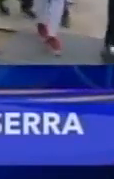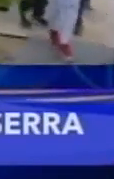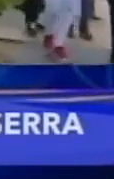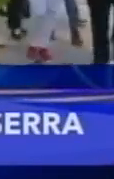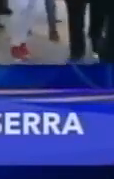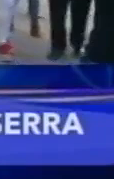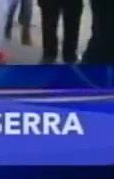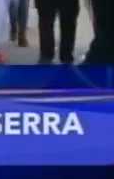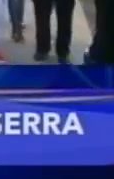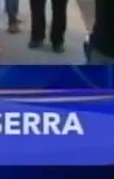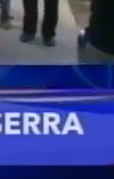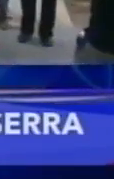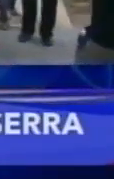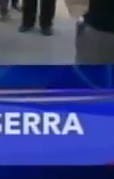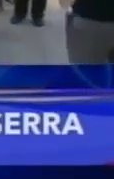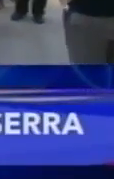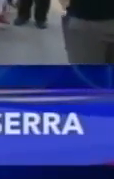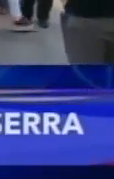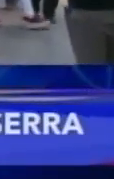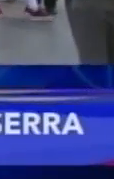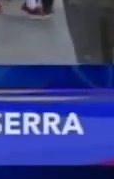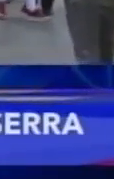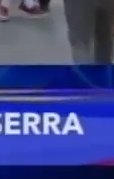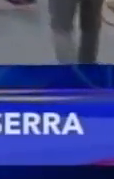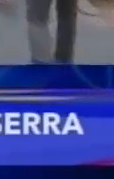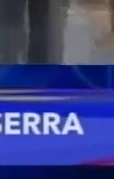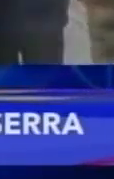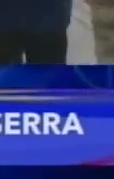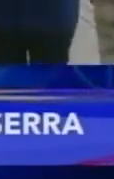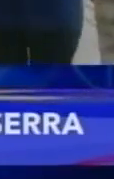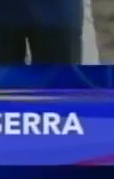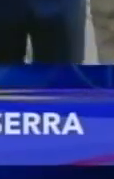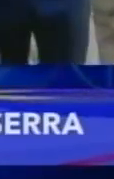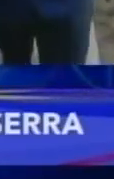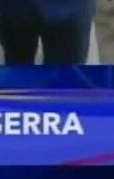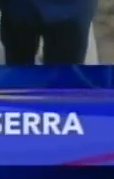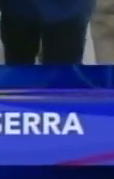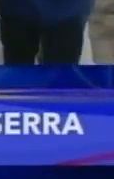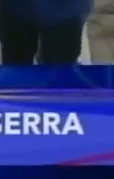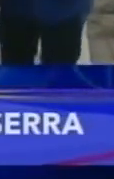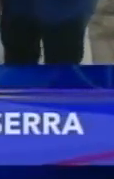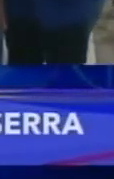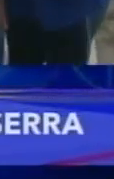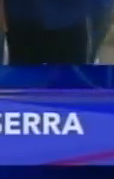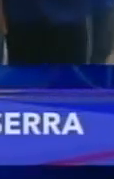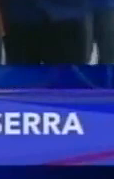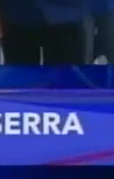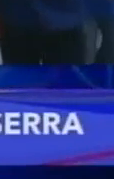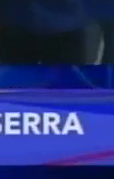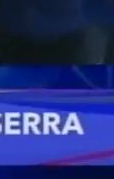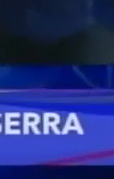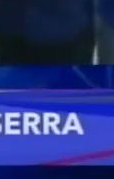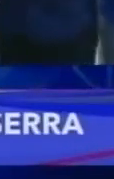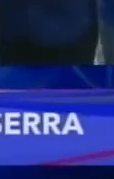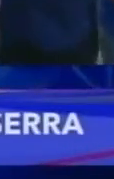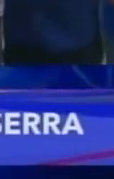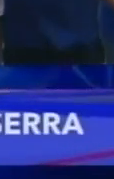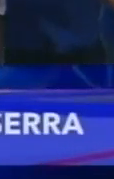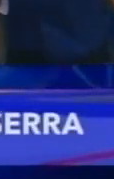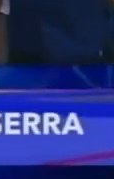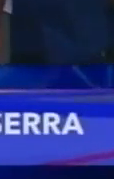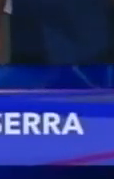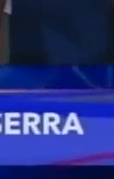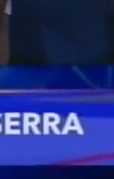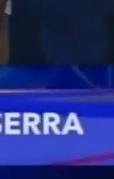diversas modalidades de la agricultura urbana. El huerto. Adelante, presidente. ¿Quiere usted hacer alguna pregunta?